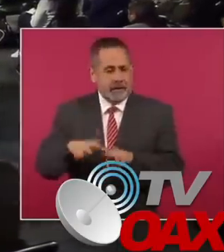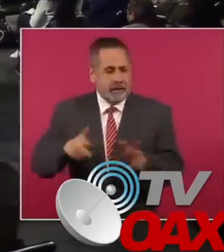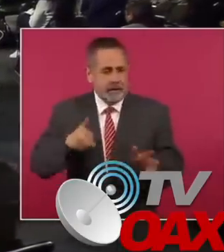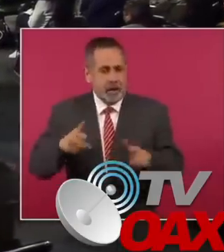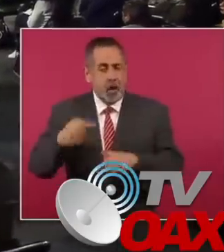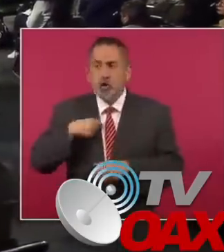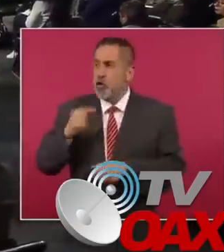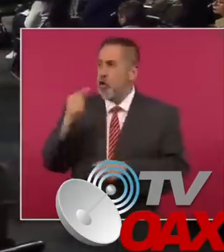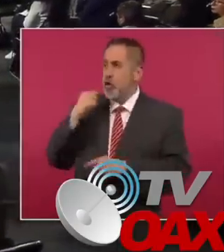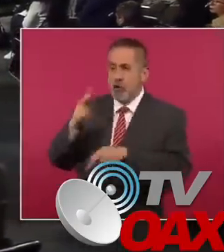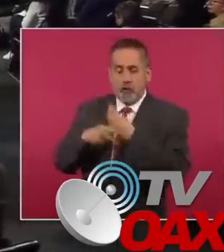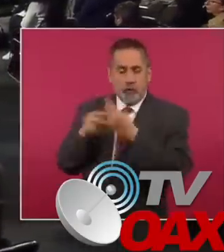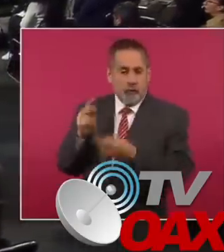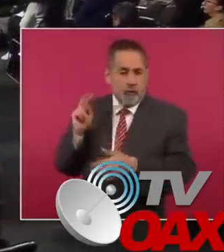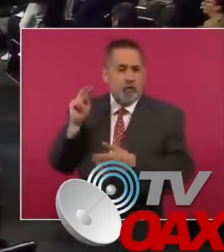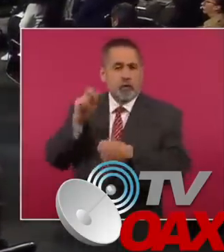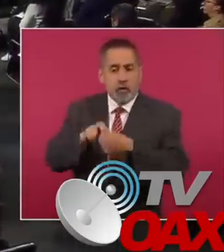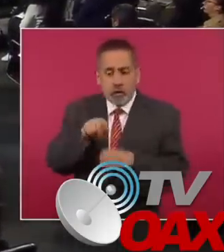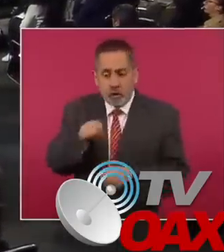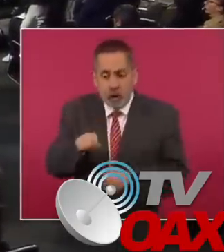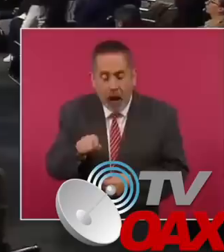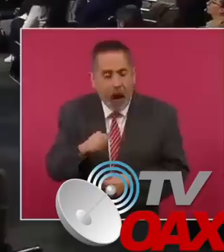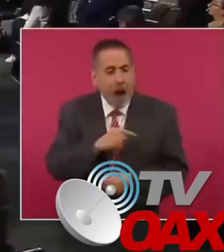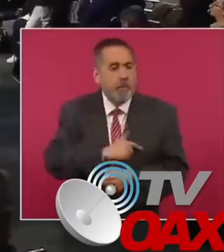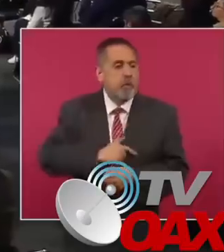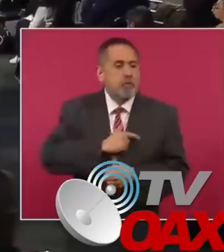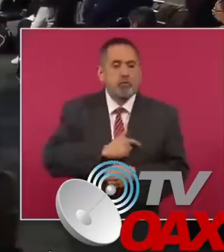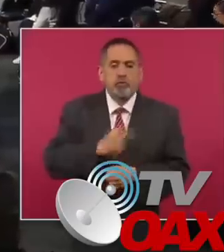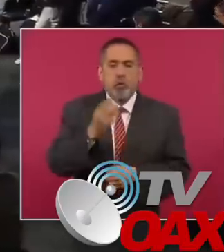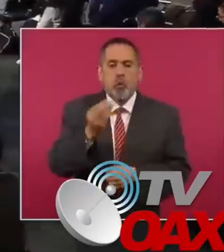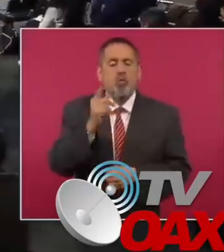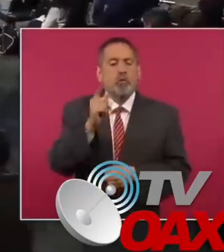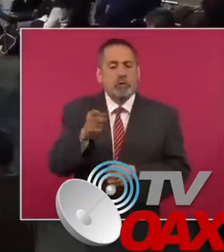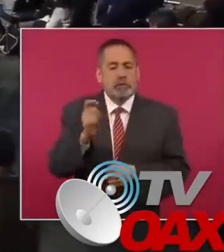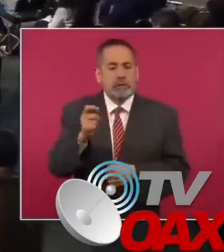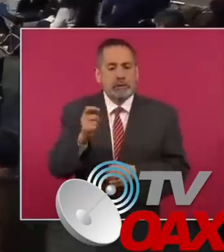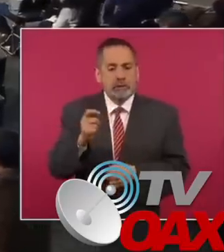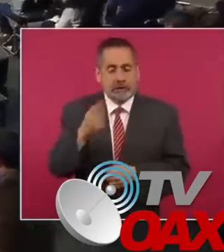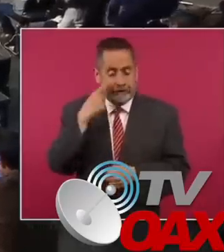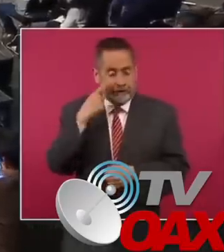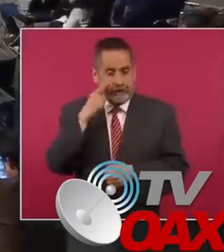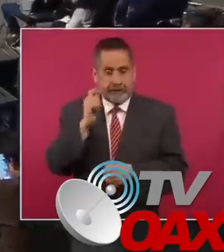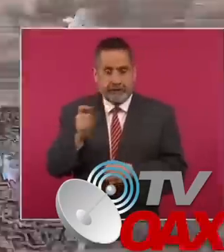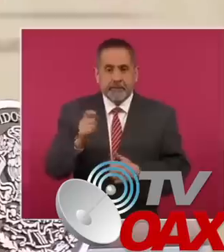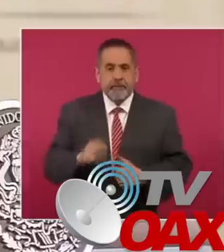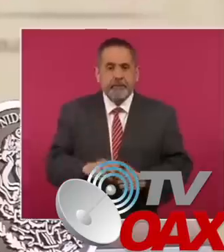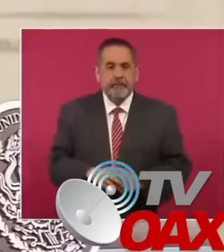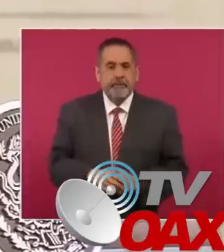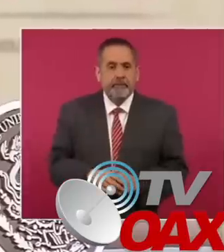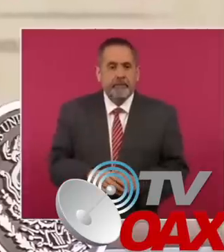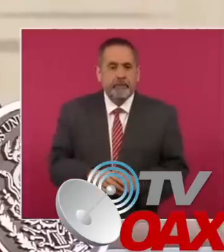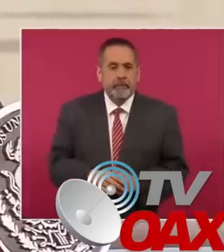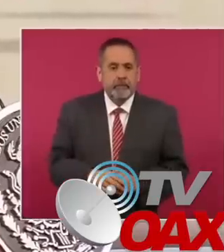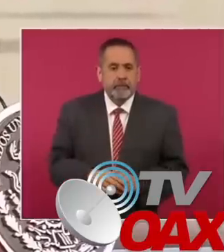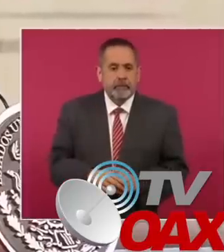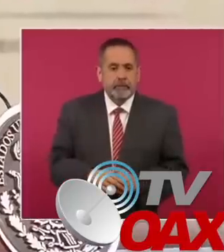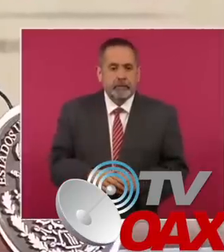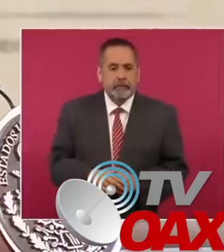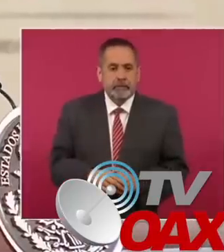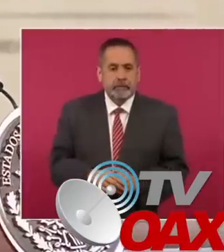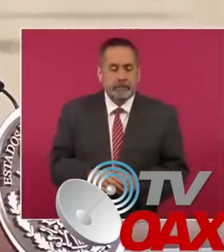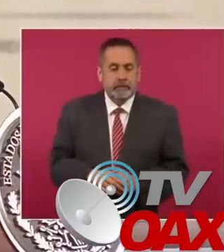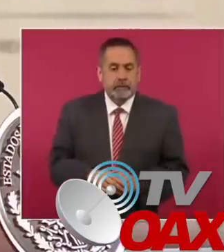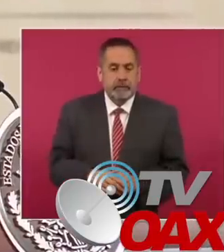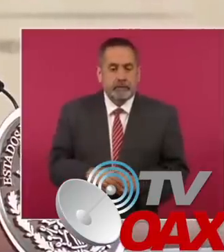de estar allá y me gustó mucho el que primero se llegó